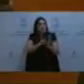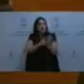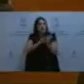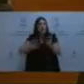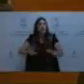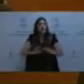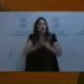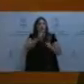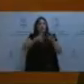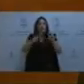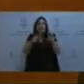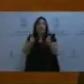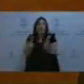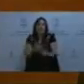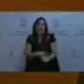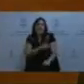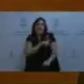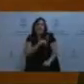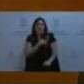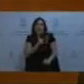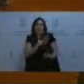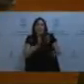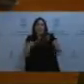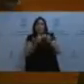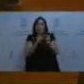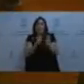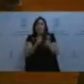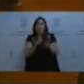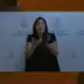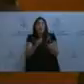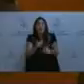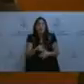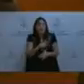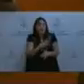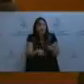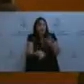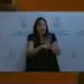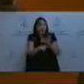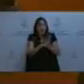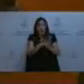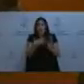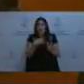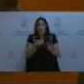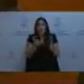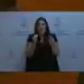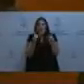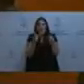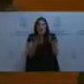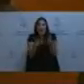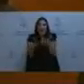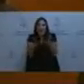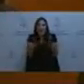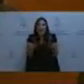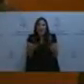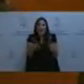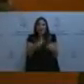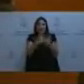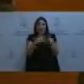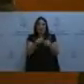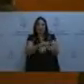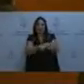necesidades extremas. En definitiva, no puede seguir así, señora consejera. Tiene que despertar. Esta situación de desgobierno,